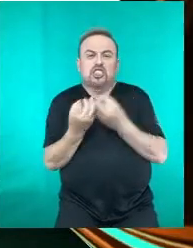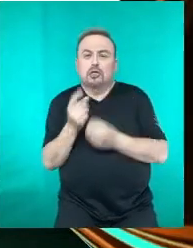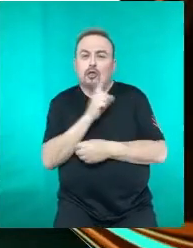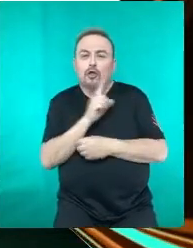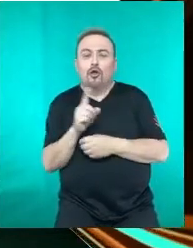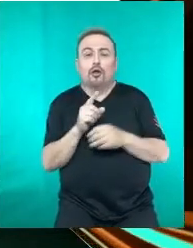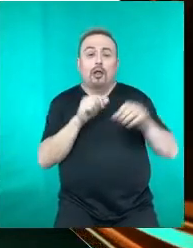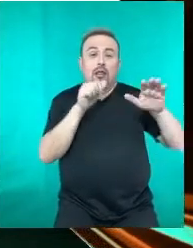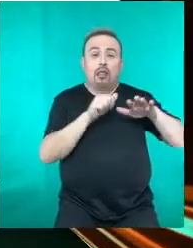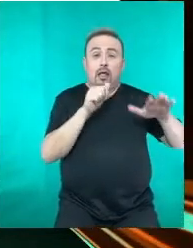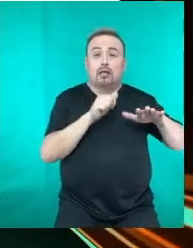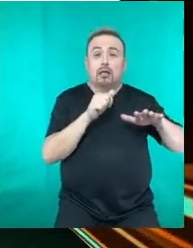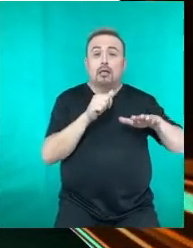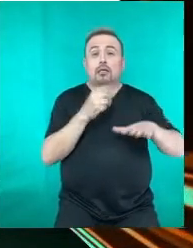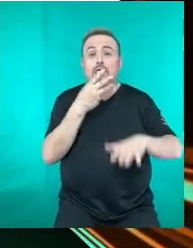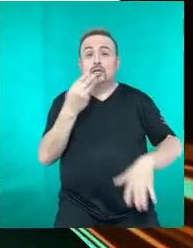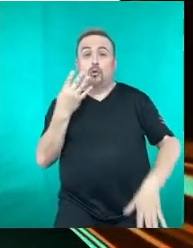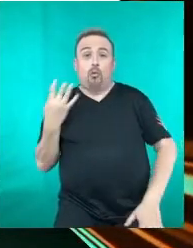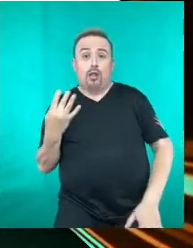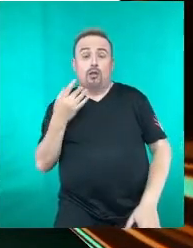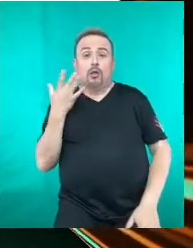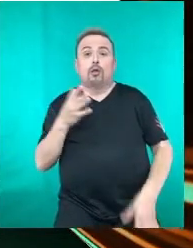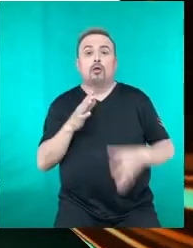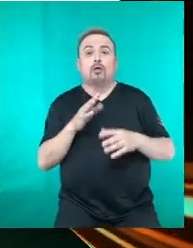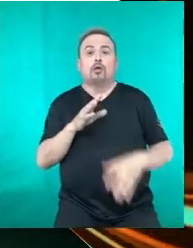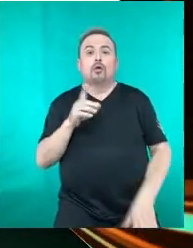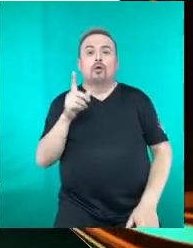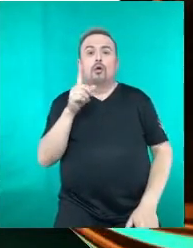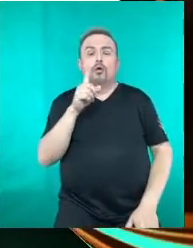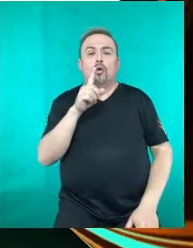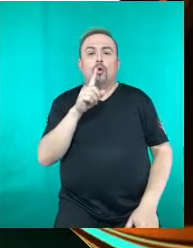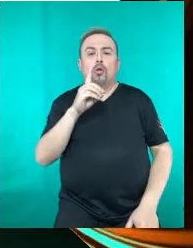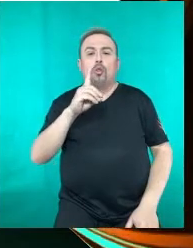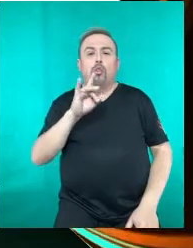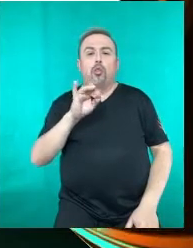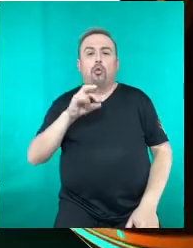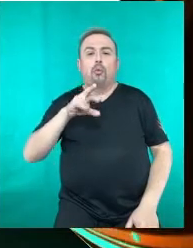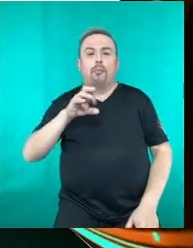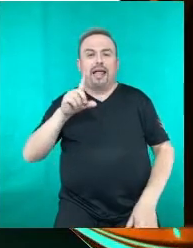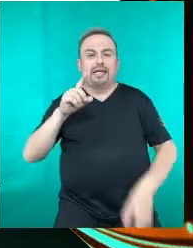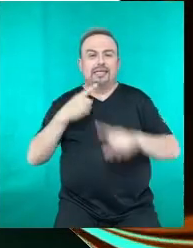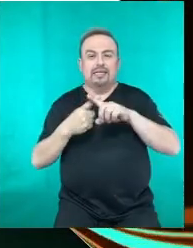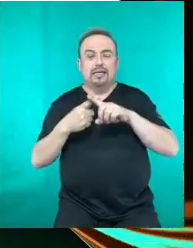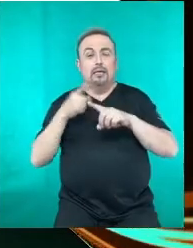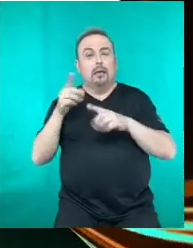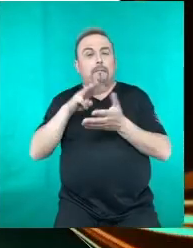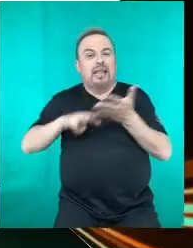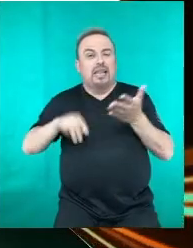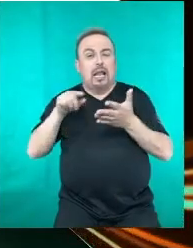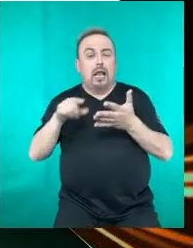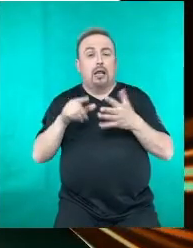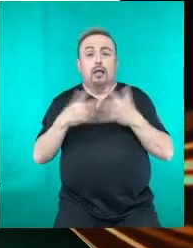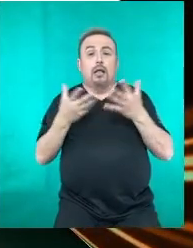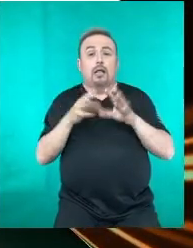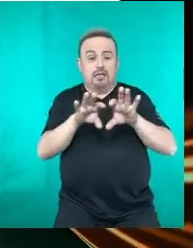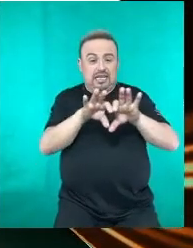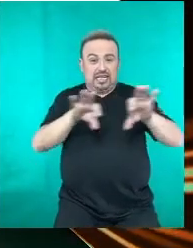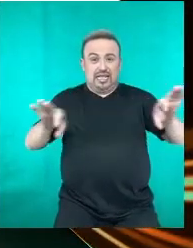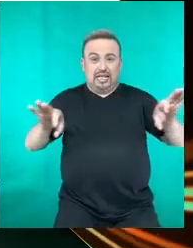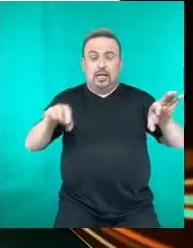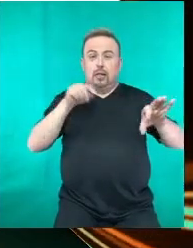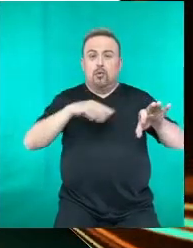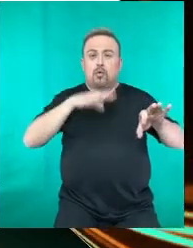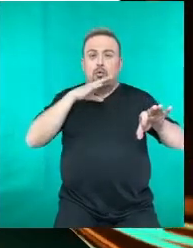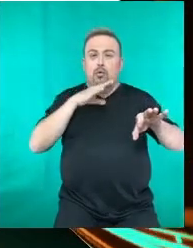316, 304, pero también super duplex, duplex o super duplex, sobre todo en cañerías, sobre